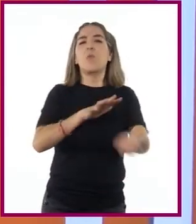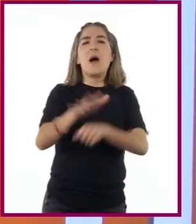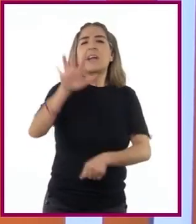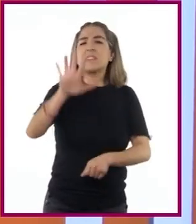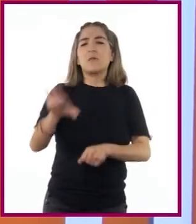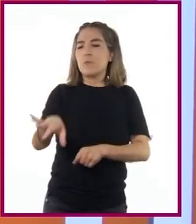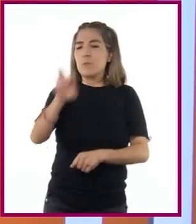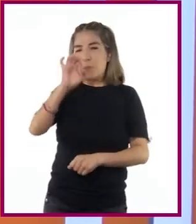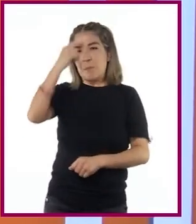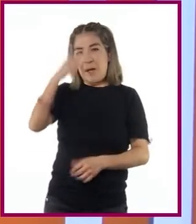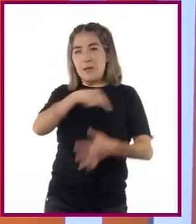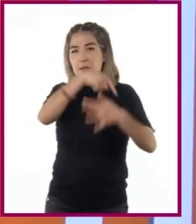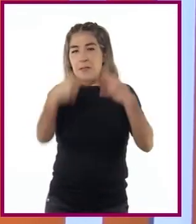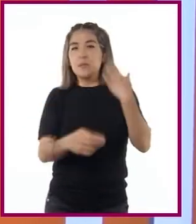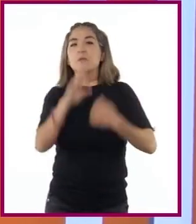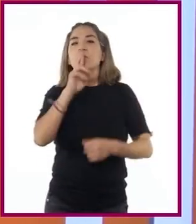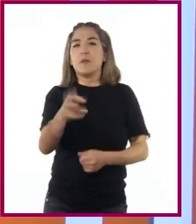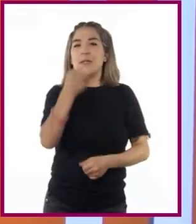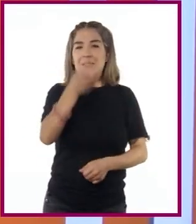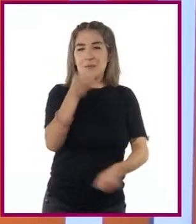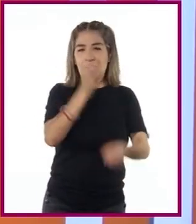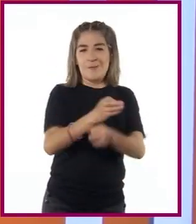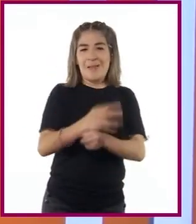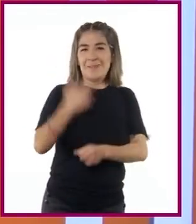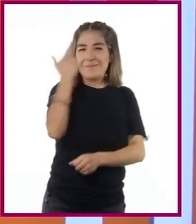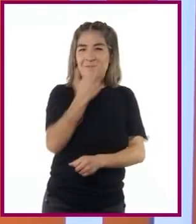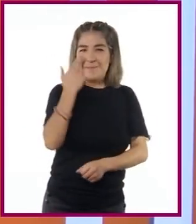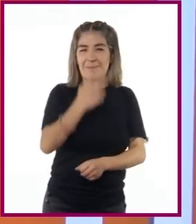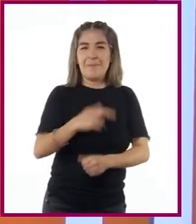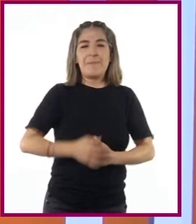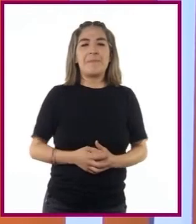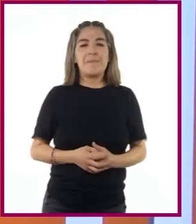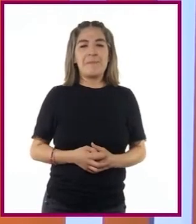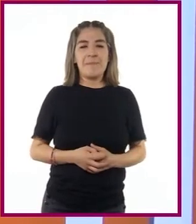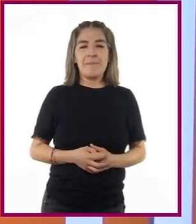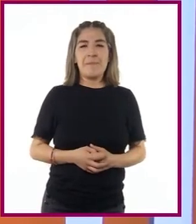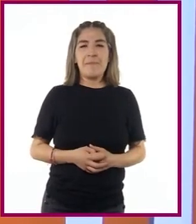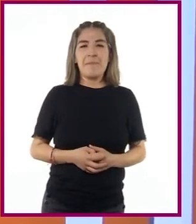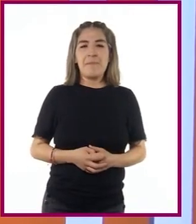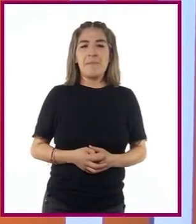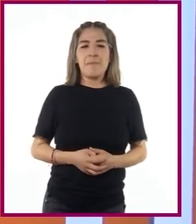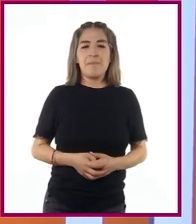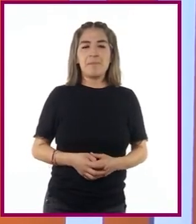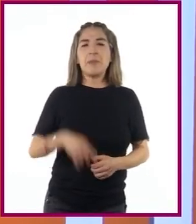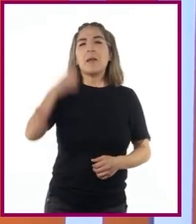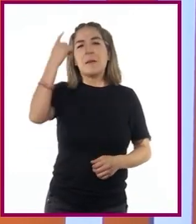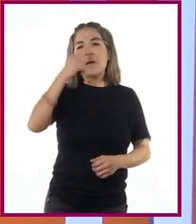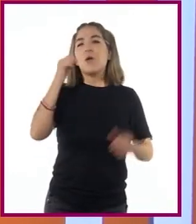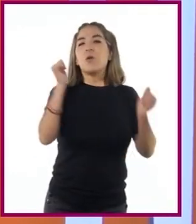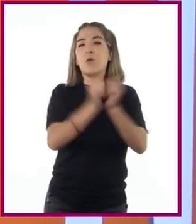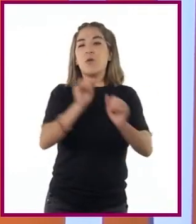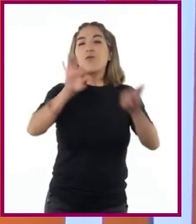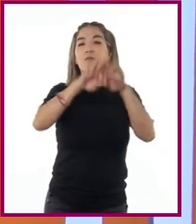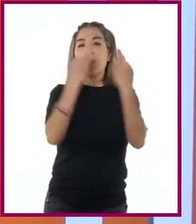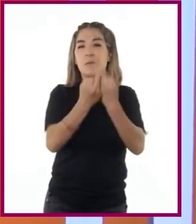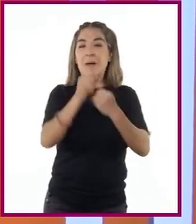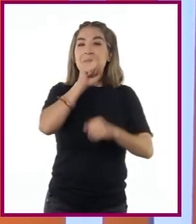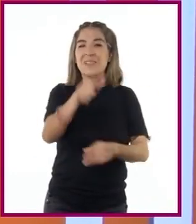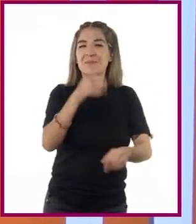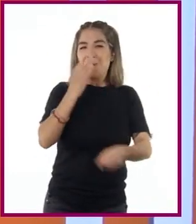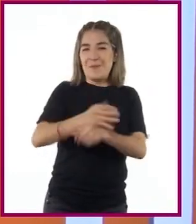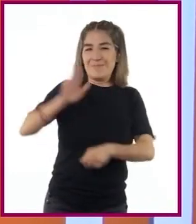de solución de los temas analizados en la sesión, con las estrategias